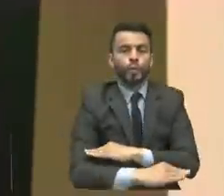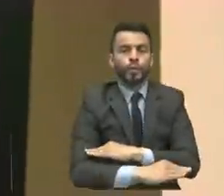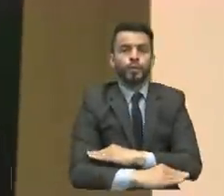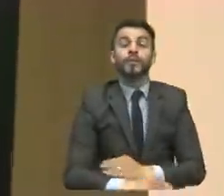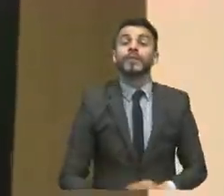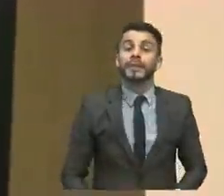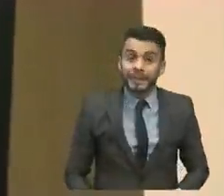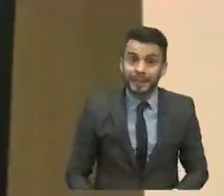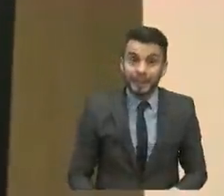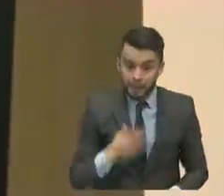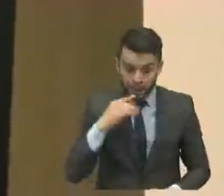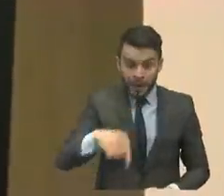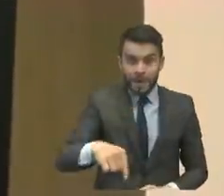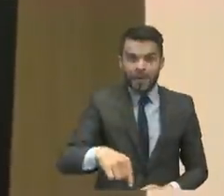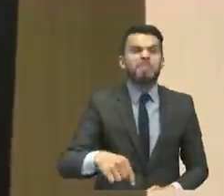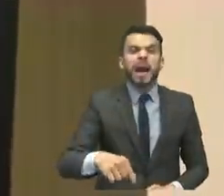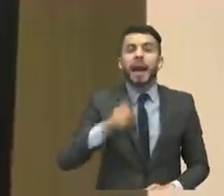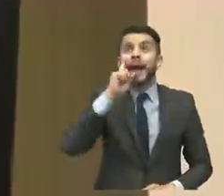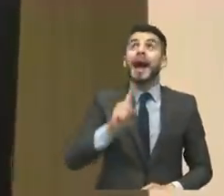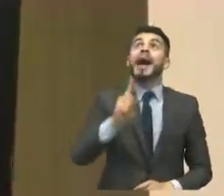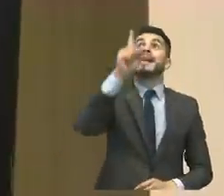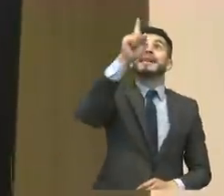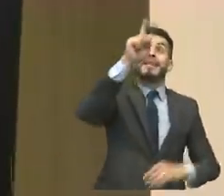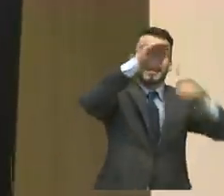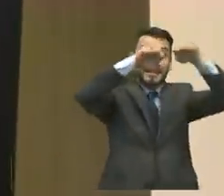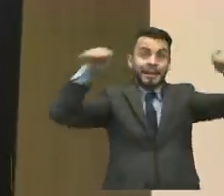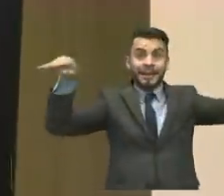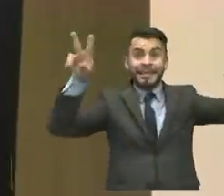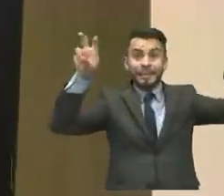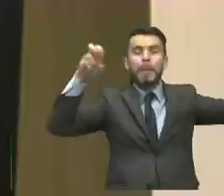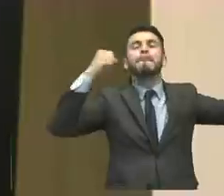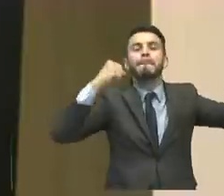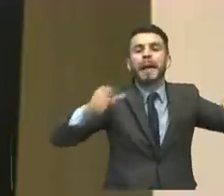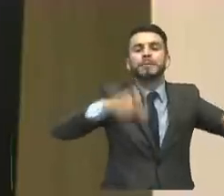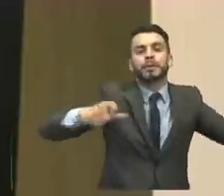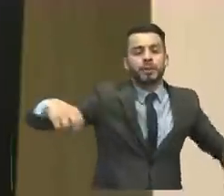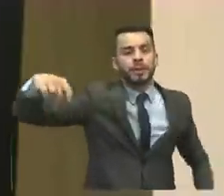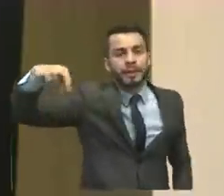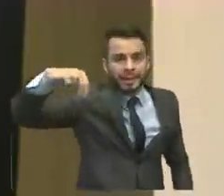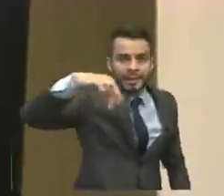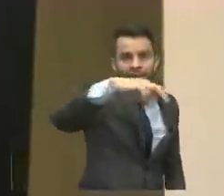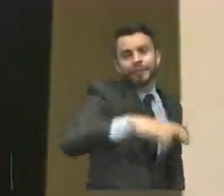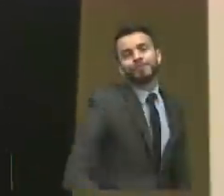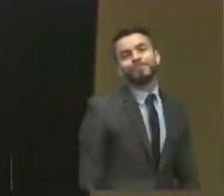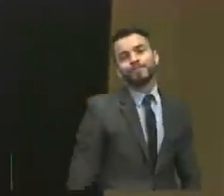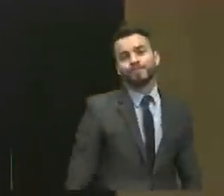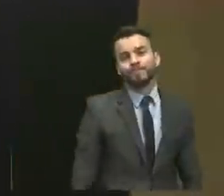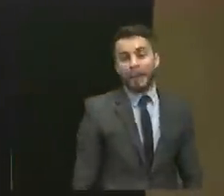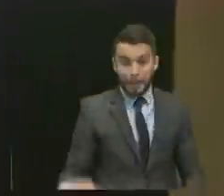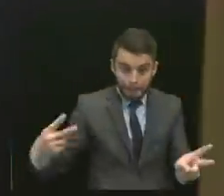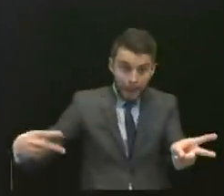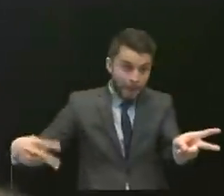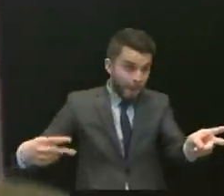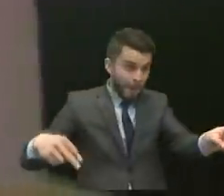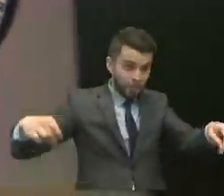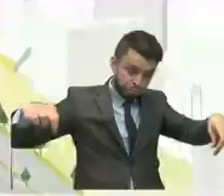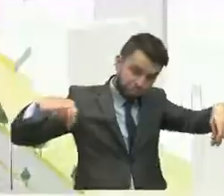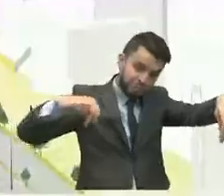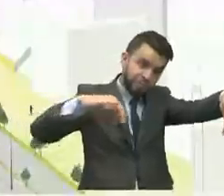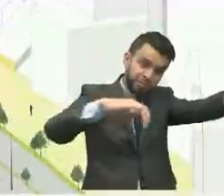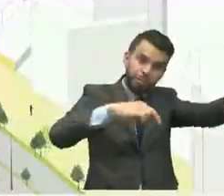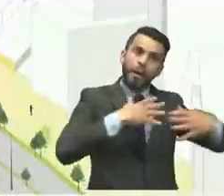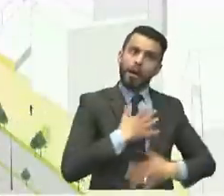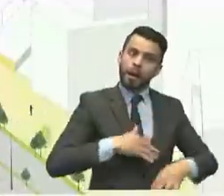mandamos abajo, de manera que arriba el corredor sea mucho más caminable, de manera mucho más segura, ¿sí? Tenga mejor diseño y mejor